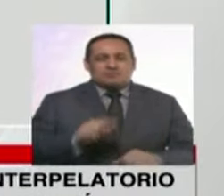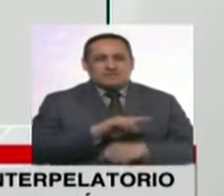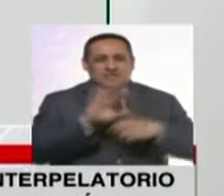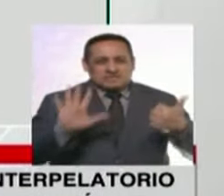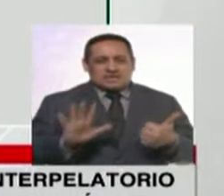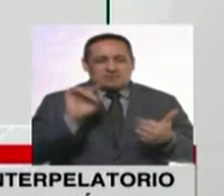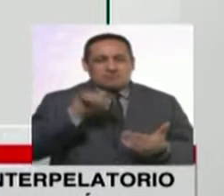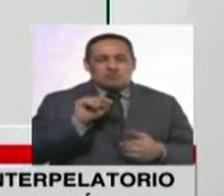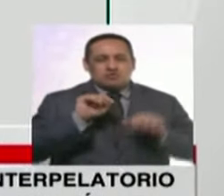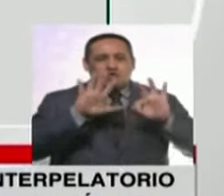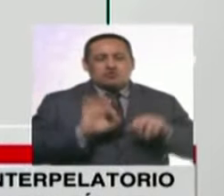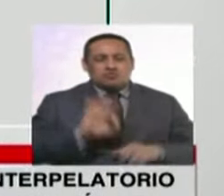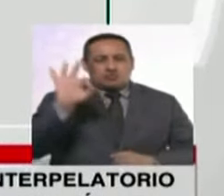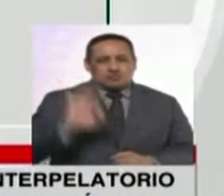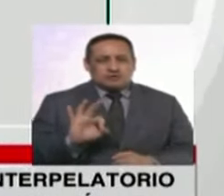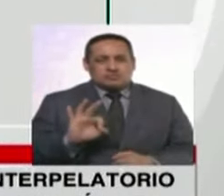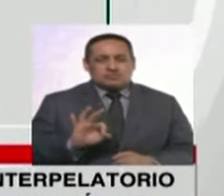un 16.8